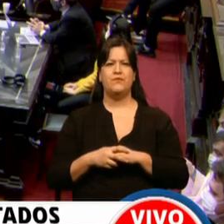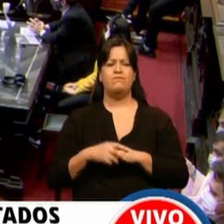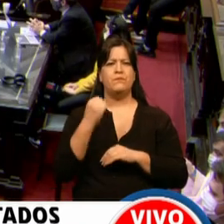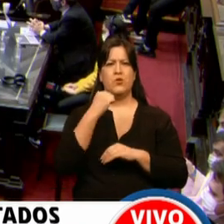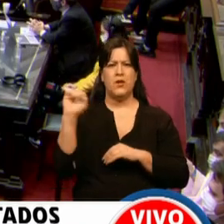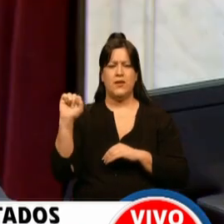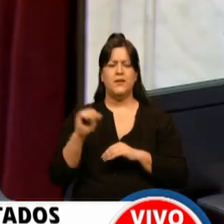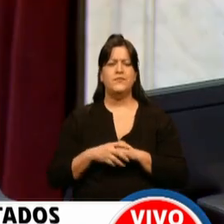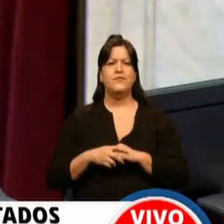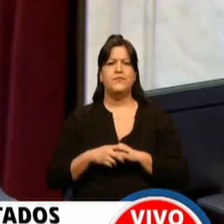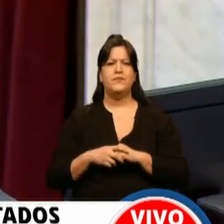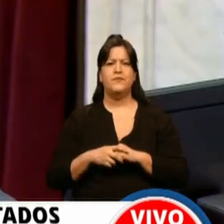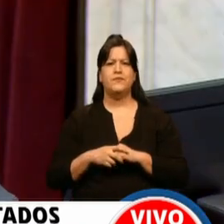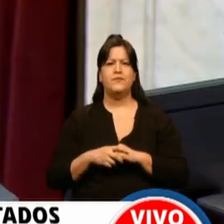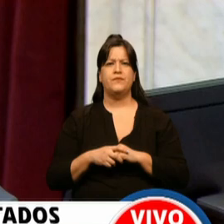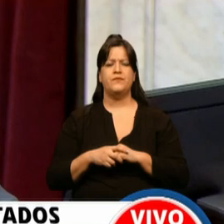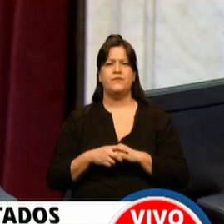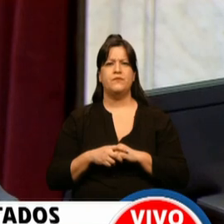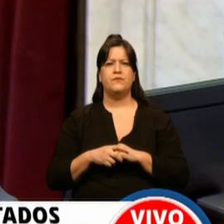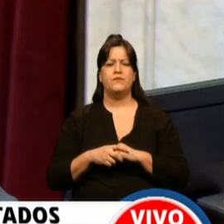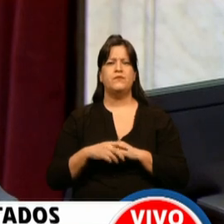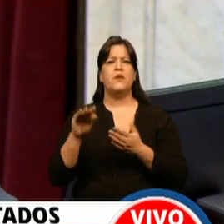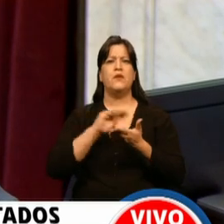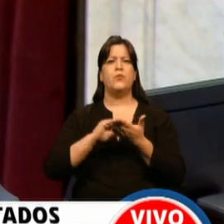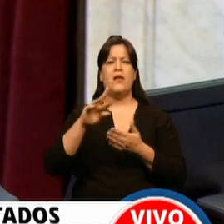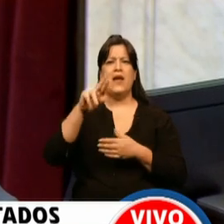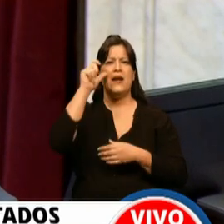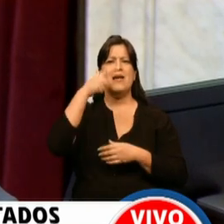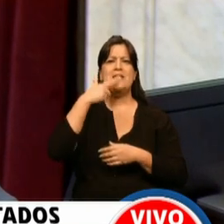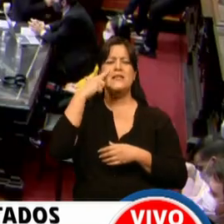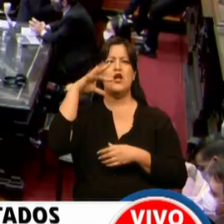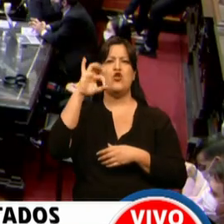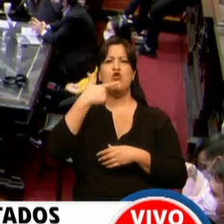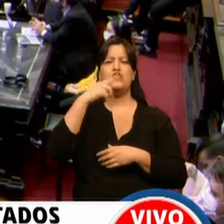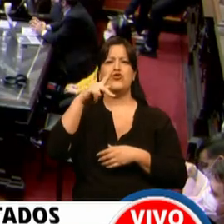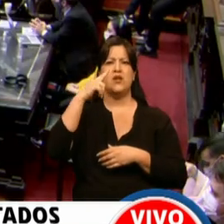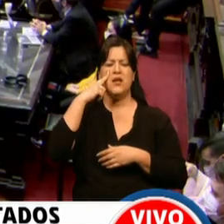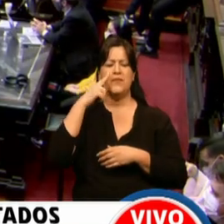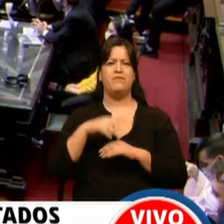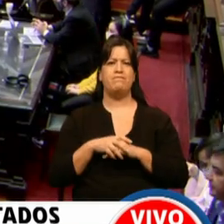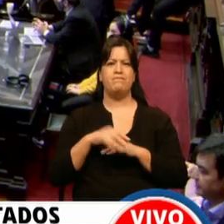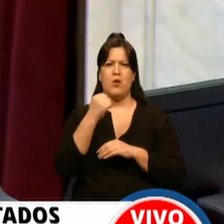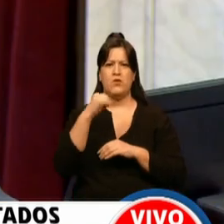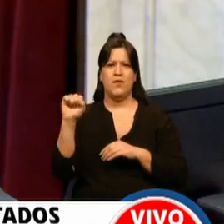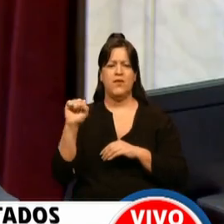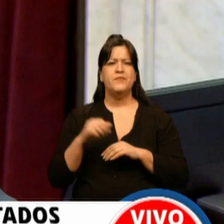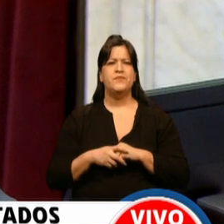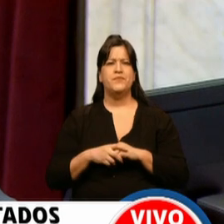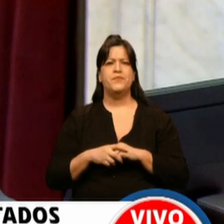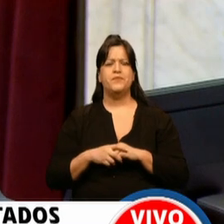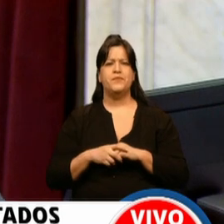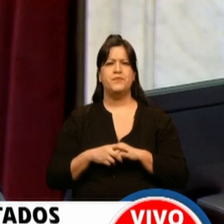ausente a la hora de votar diputada recinos quina ausente a la hora de